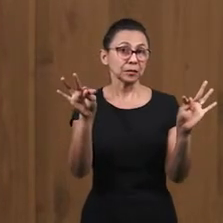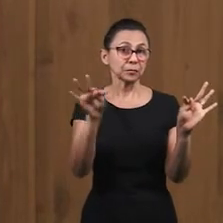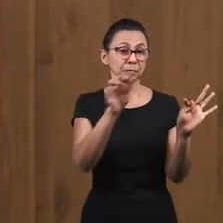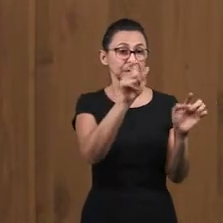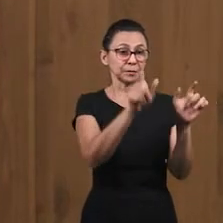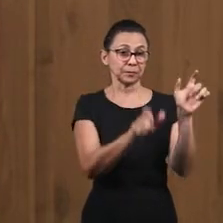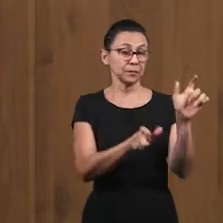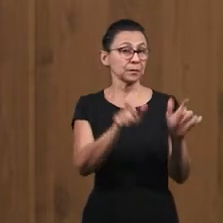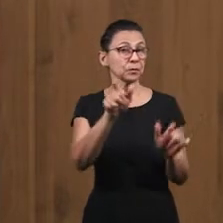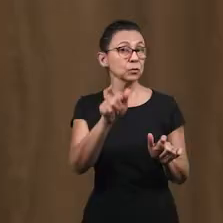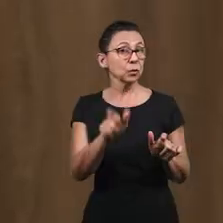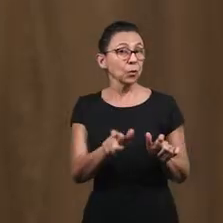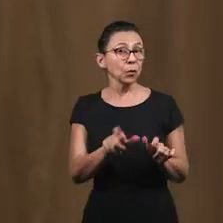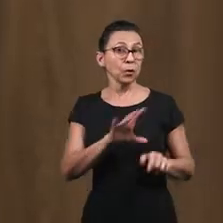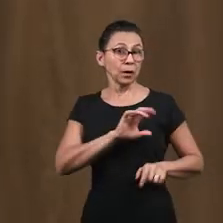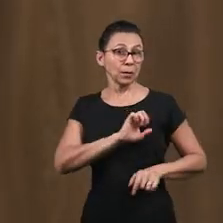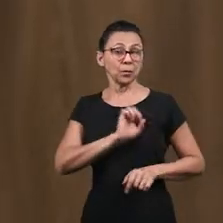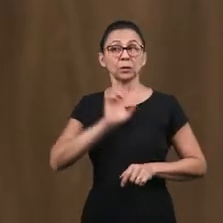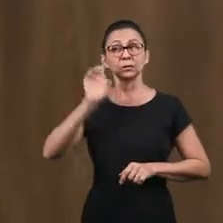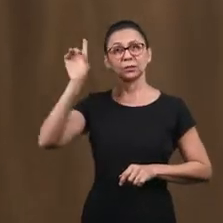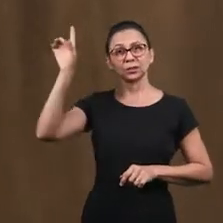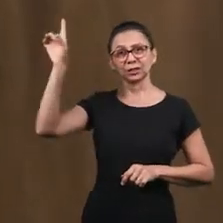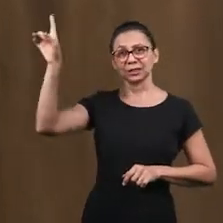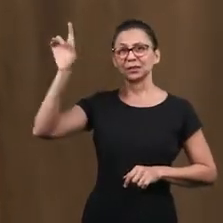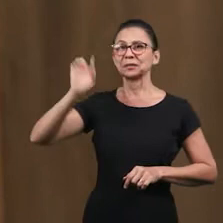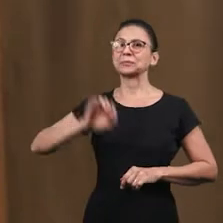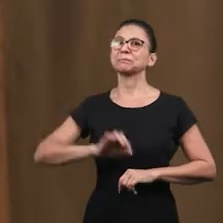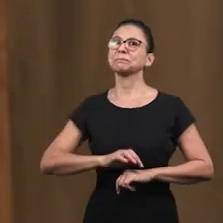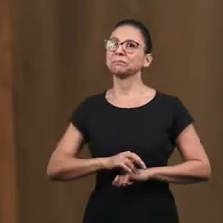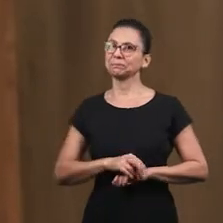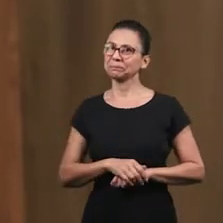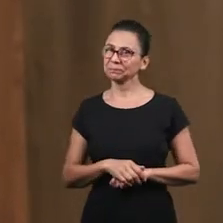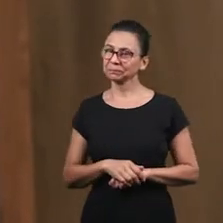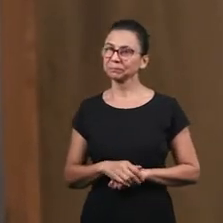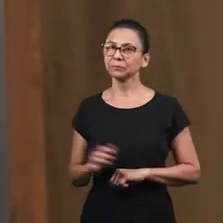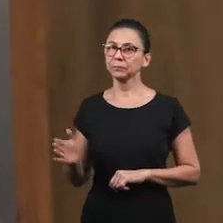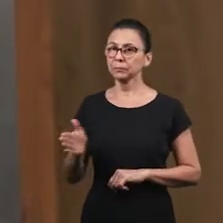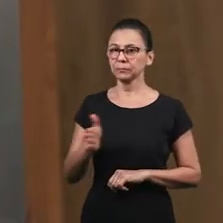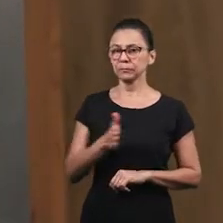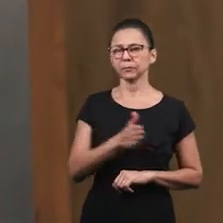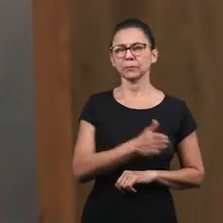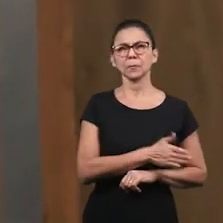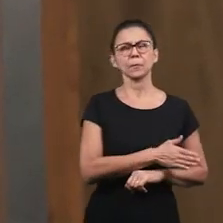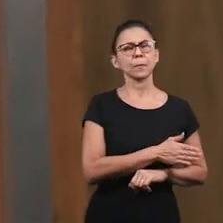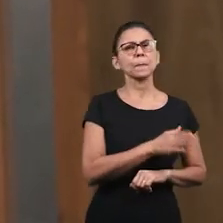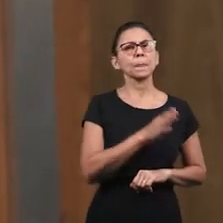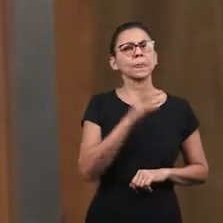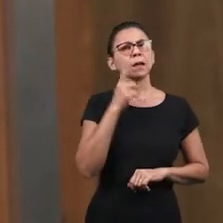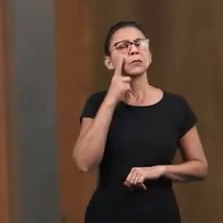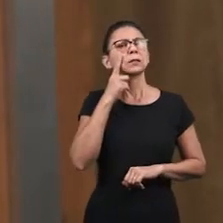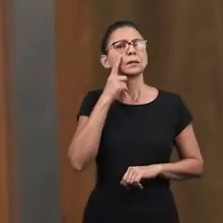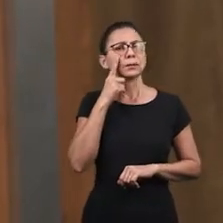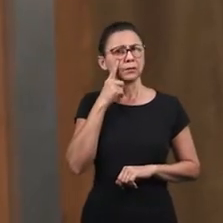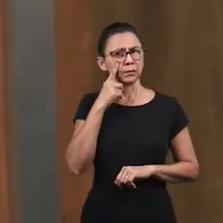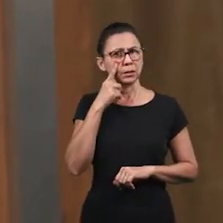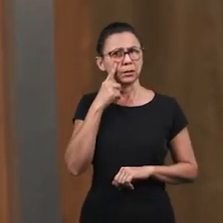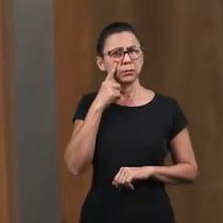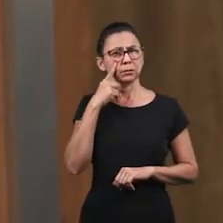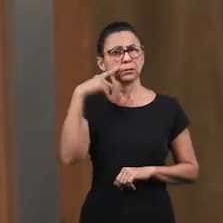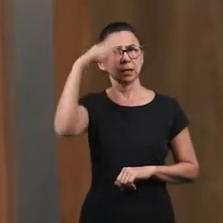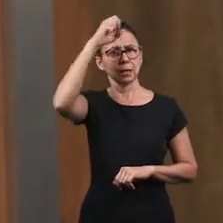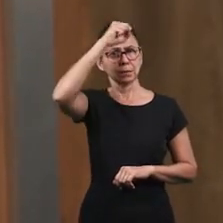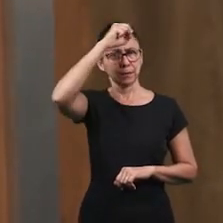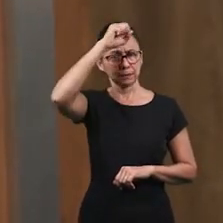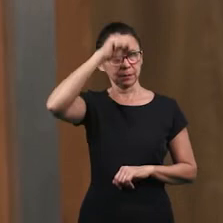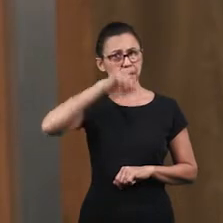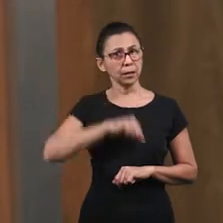Dios hacia nuestras vidas. Niños, nosotros aprendimos en esta clase que Dios mandó a